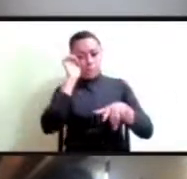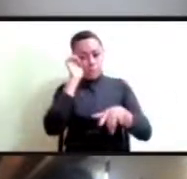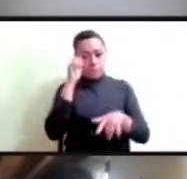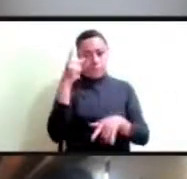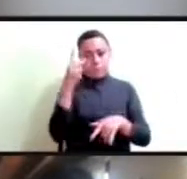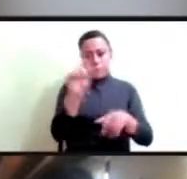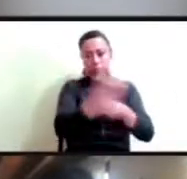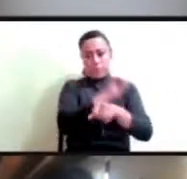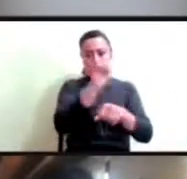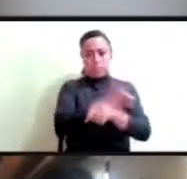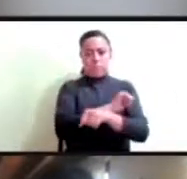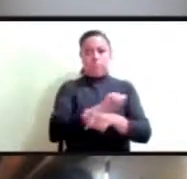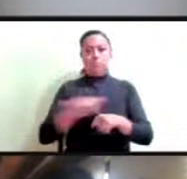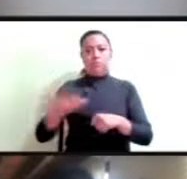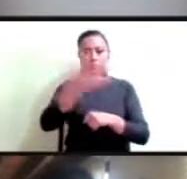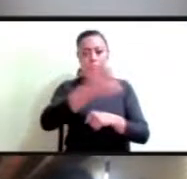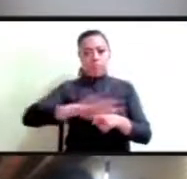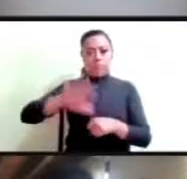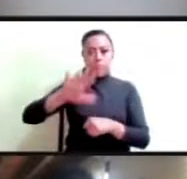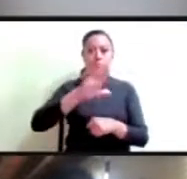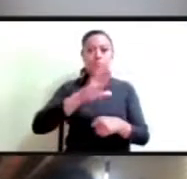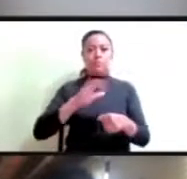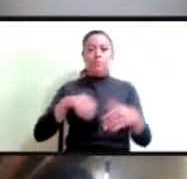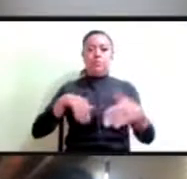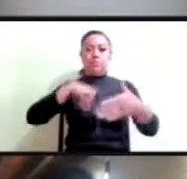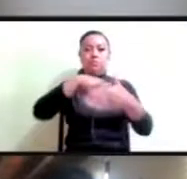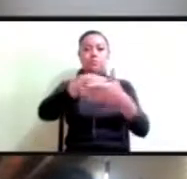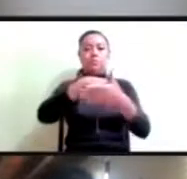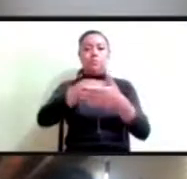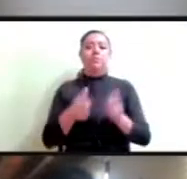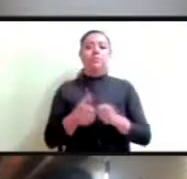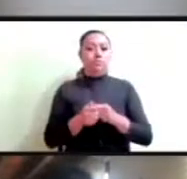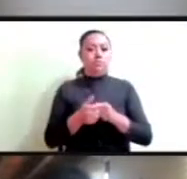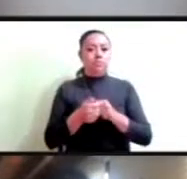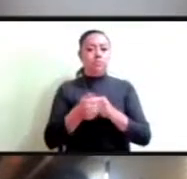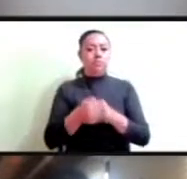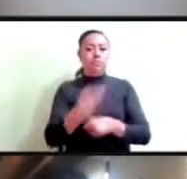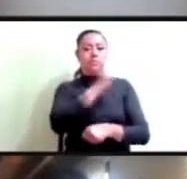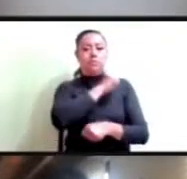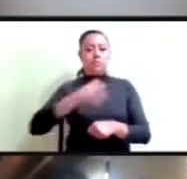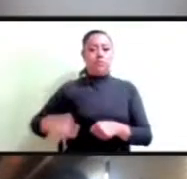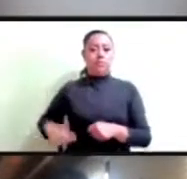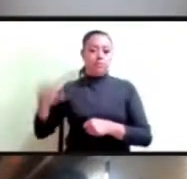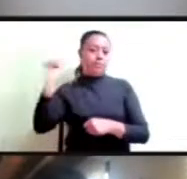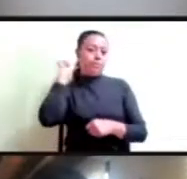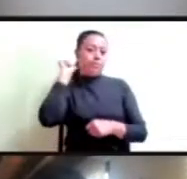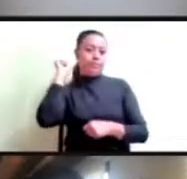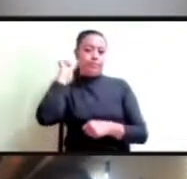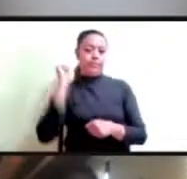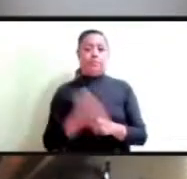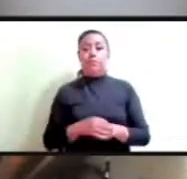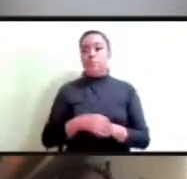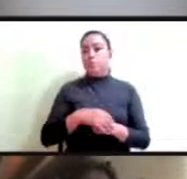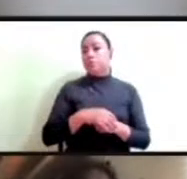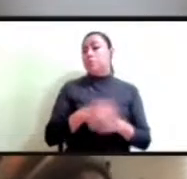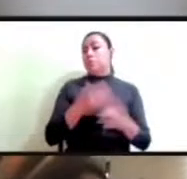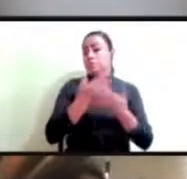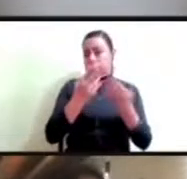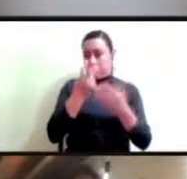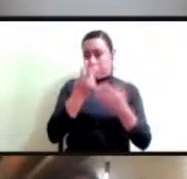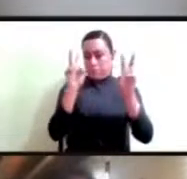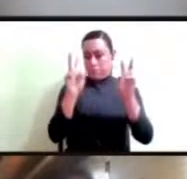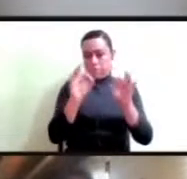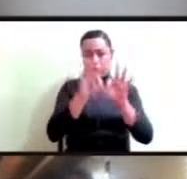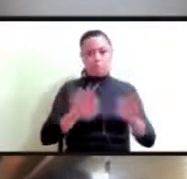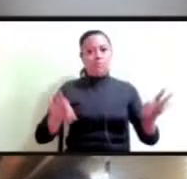inmediaciones del Cetrán del Rosario, en la Alcaldía Azcapotzalco. Al respecto, es importante mencionar que los centros de